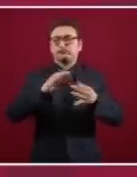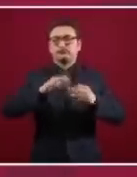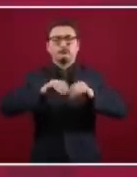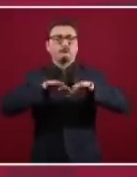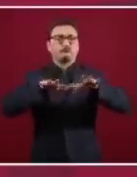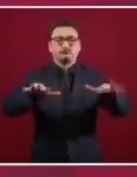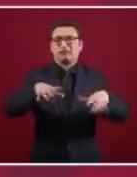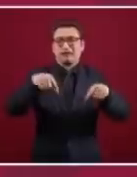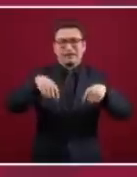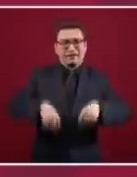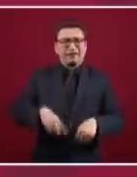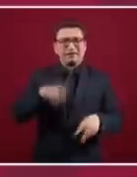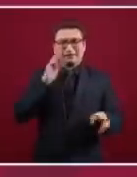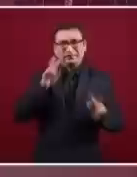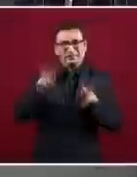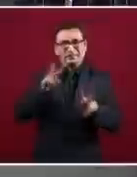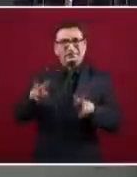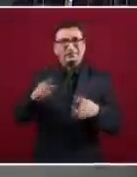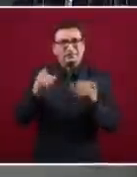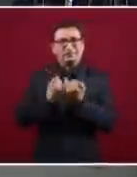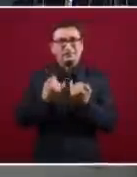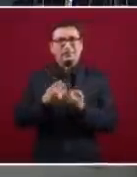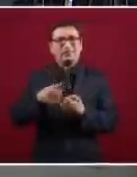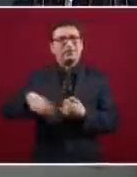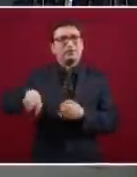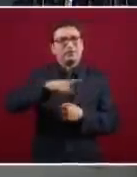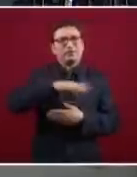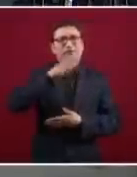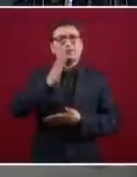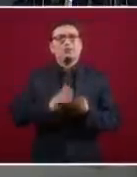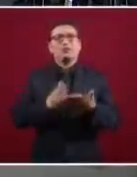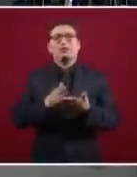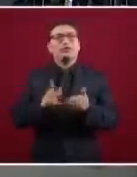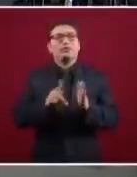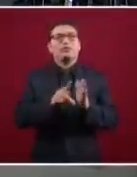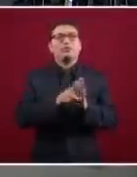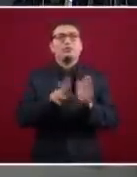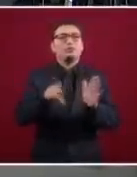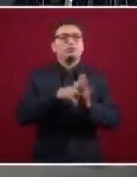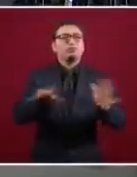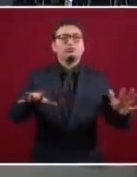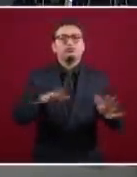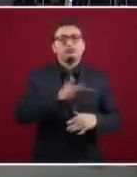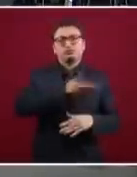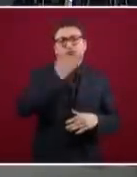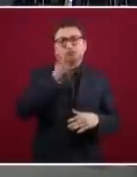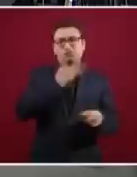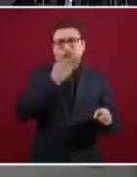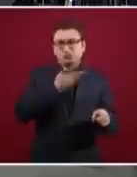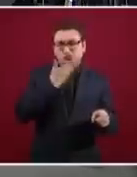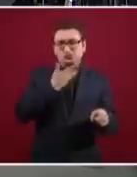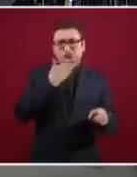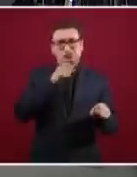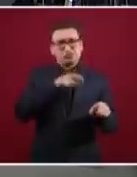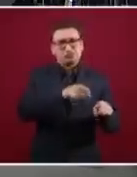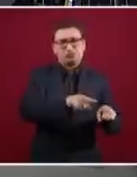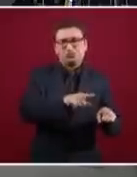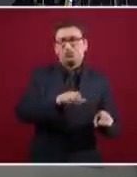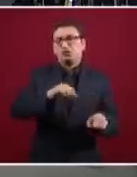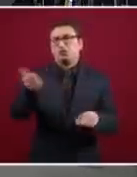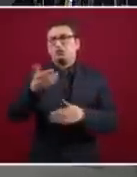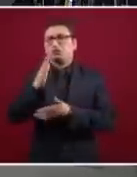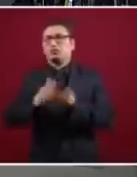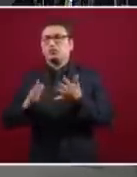aquí la mitad son medios vamos a decir convencionales y la otra mitad pertenece